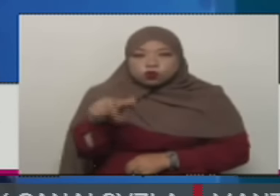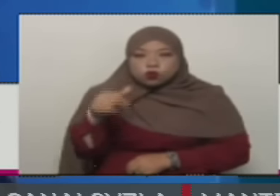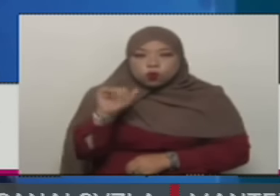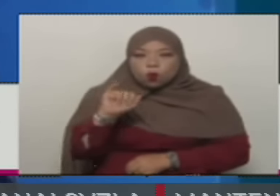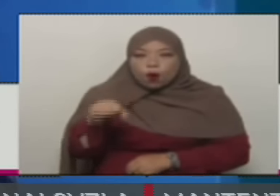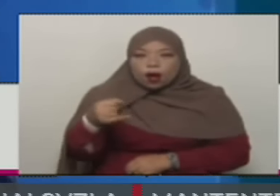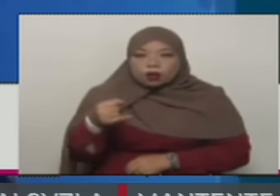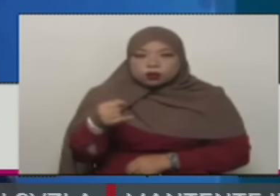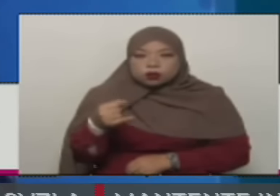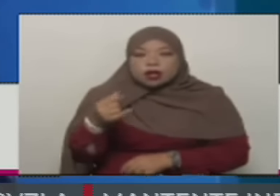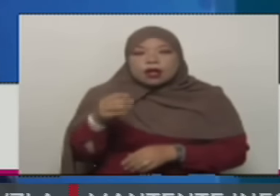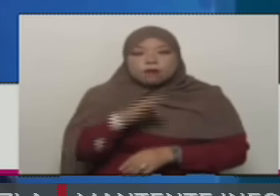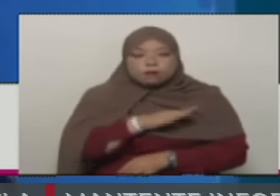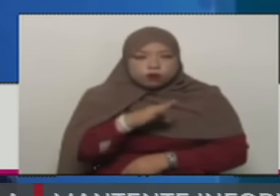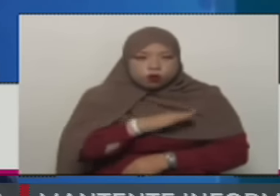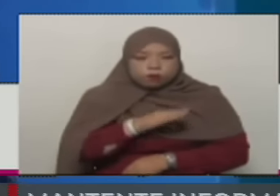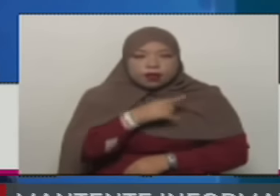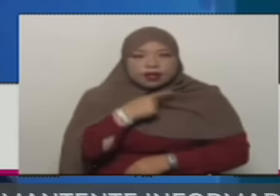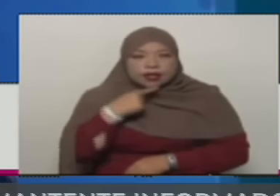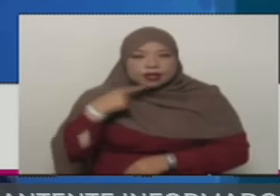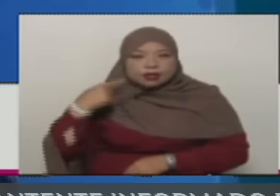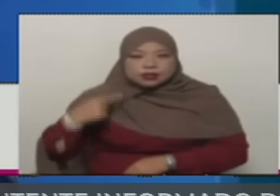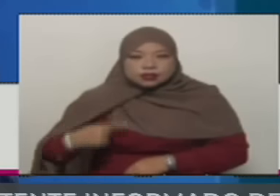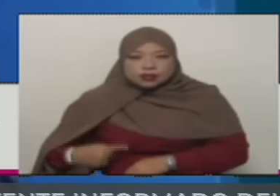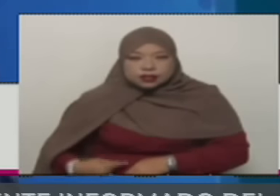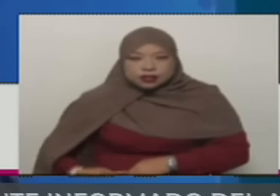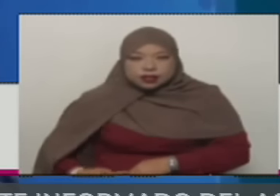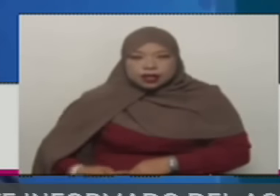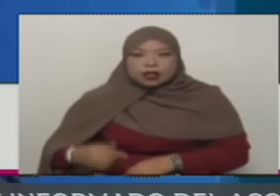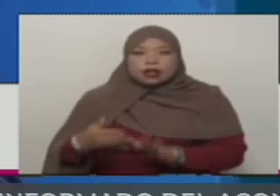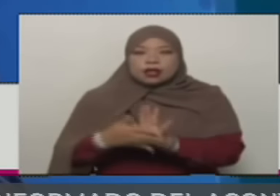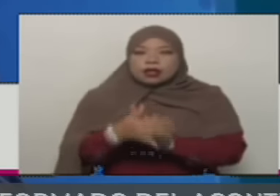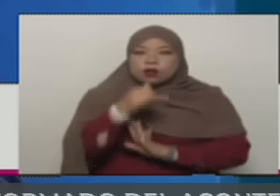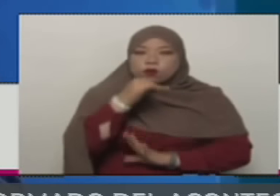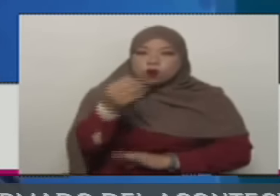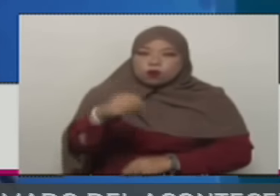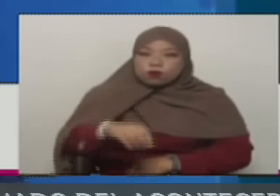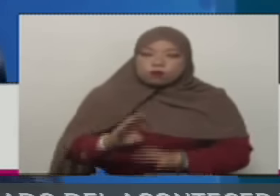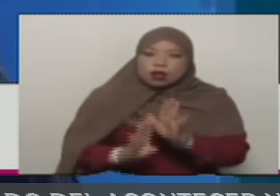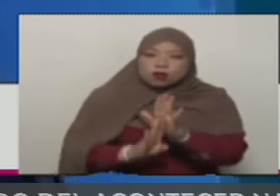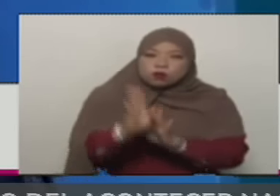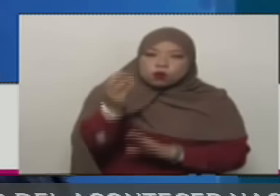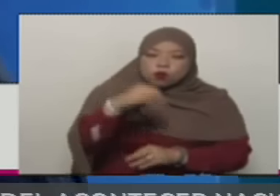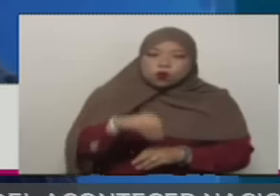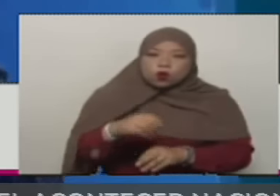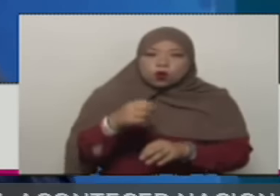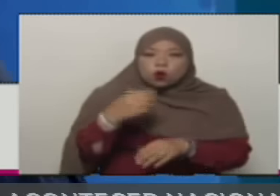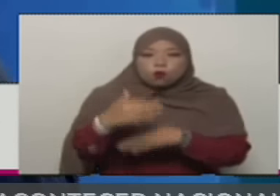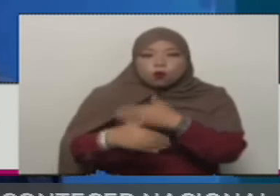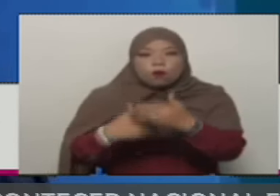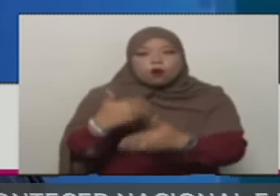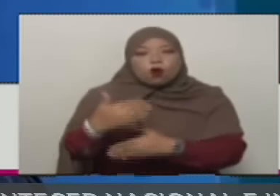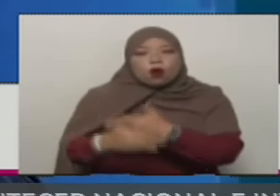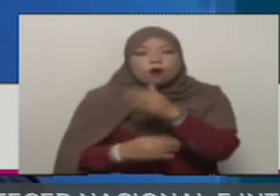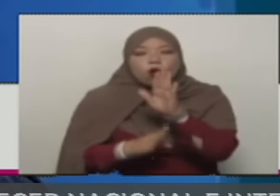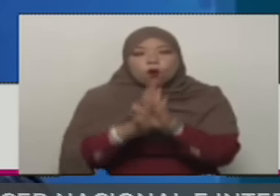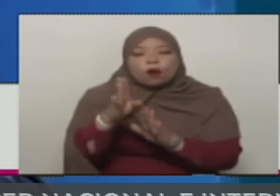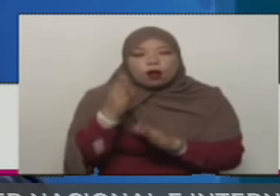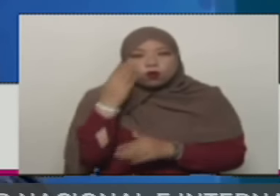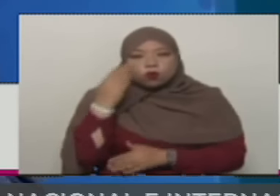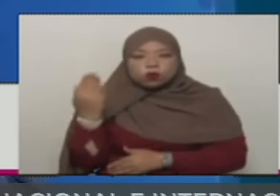mundo multimonetario, que es la expresión del mundo multipolar. Viene por ahí cabalgando